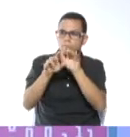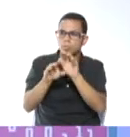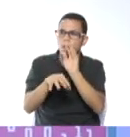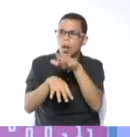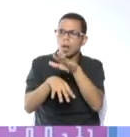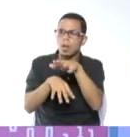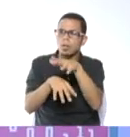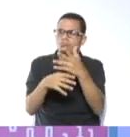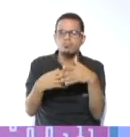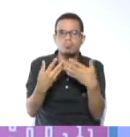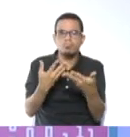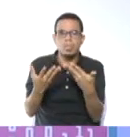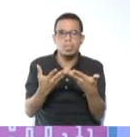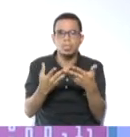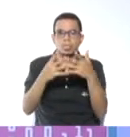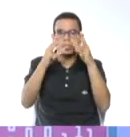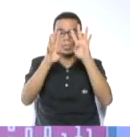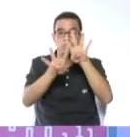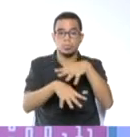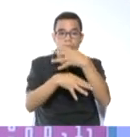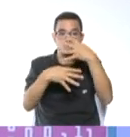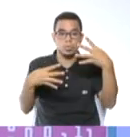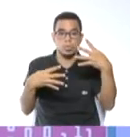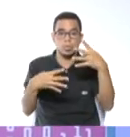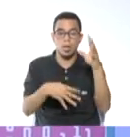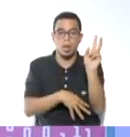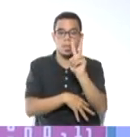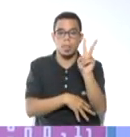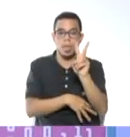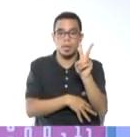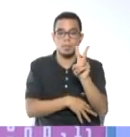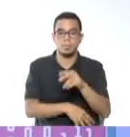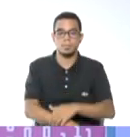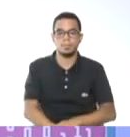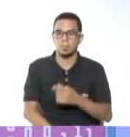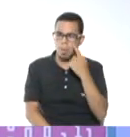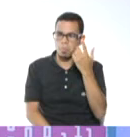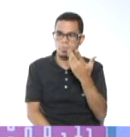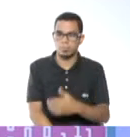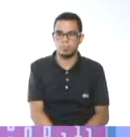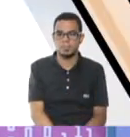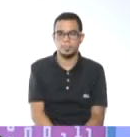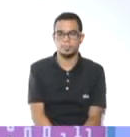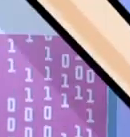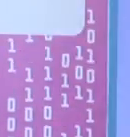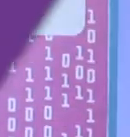sobre el calendario de cultivo de Venezuela y sus principales rubros. Veamos el video.